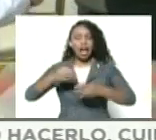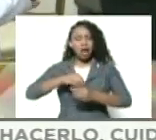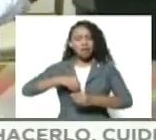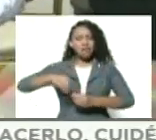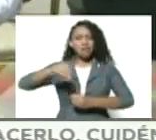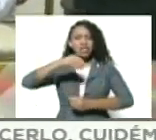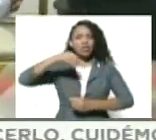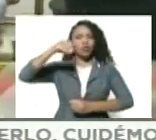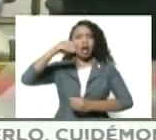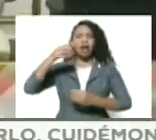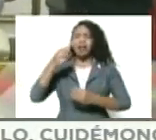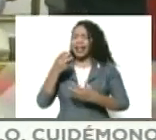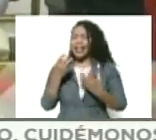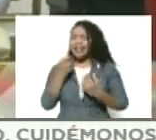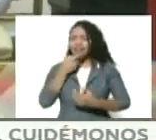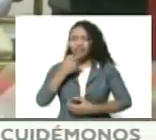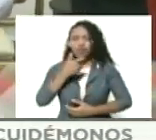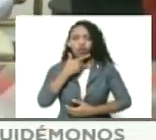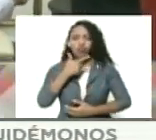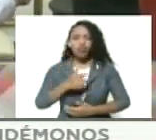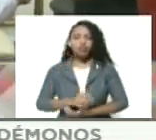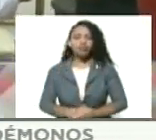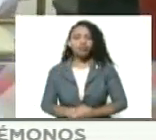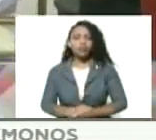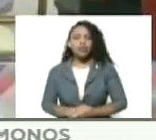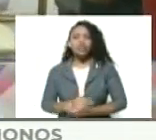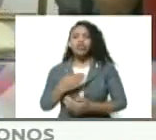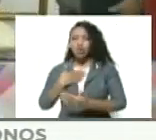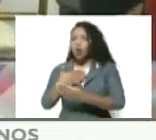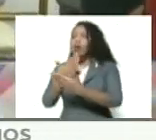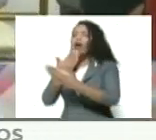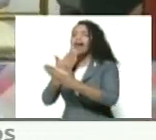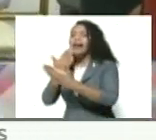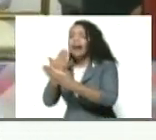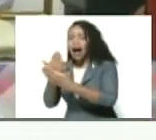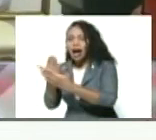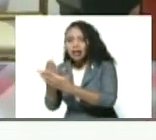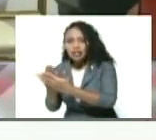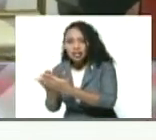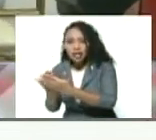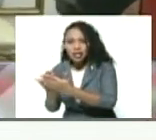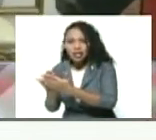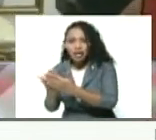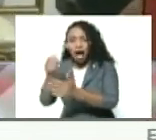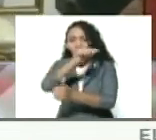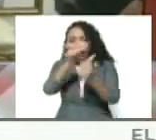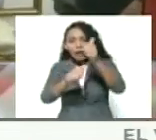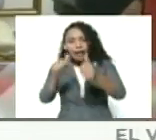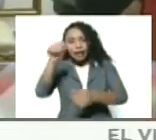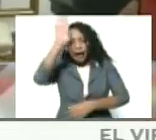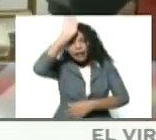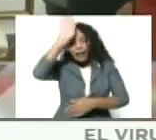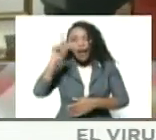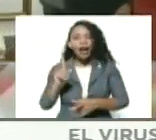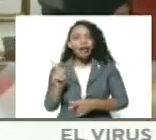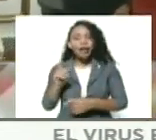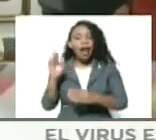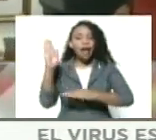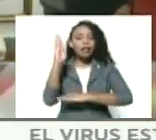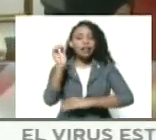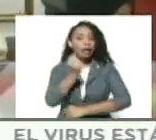espiritual, muy hermoso. Le agradezco al Cardenal Baltasar Porras, a la Iglesia